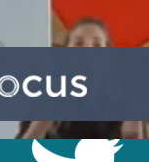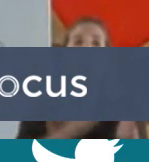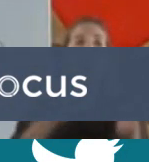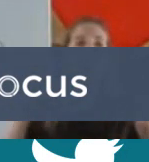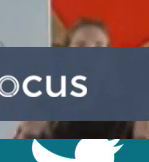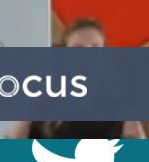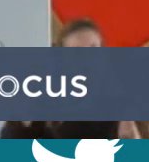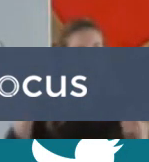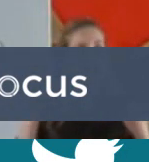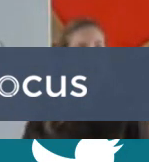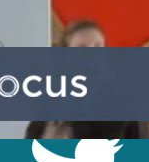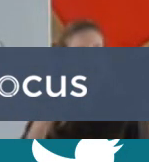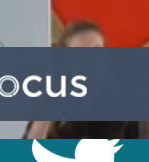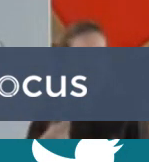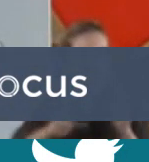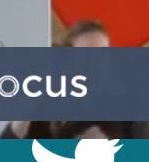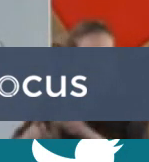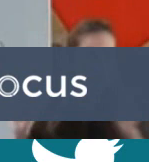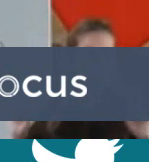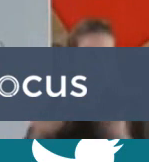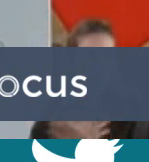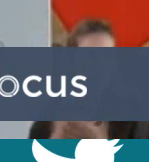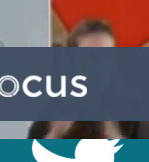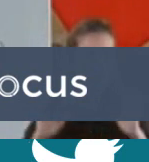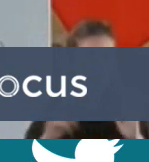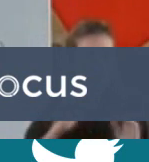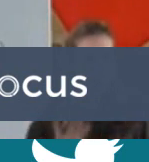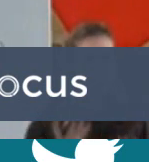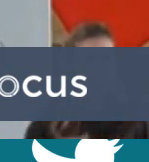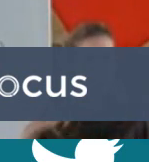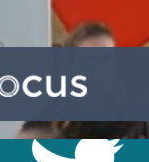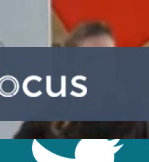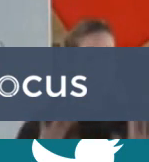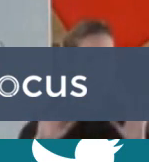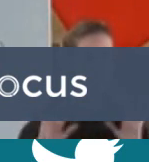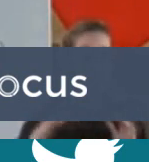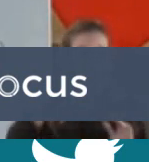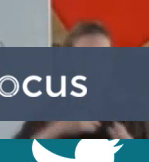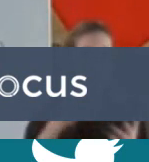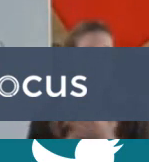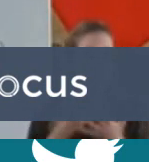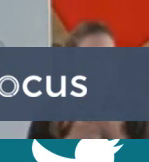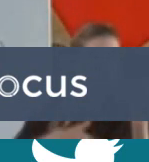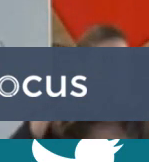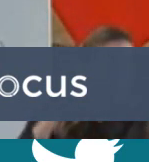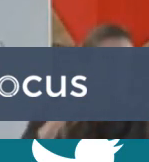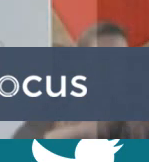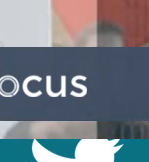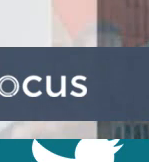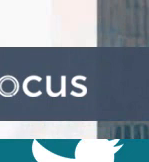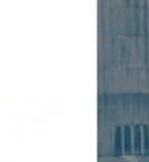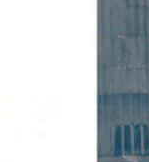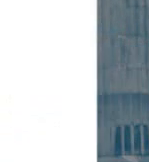sacar beneficios de política interna. Porque eso pasa permanentemente y los que más terminan perjudicados finalmente son los pueblos que sufren.